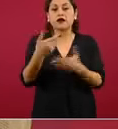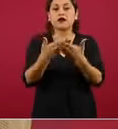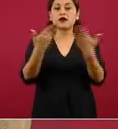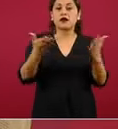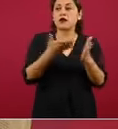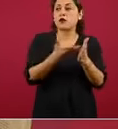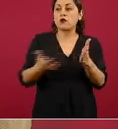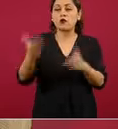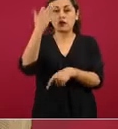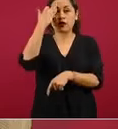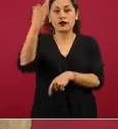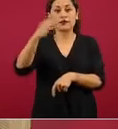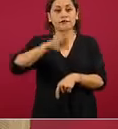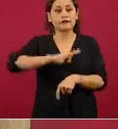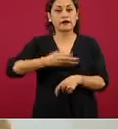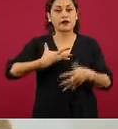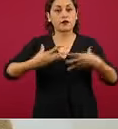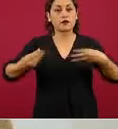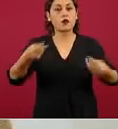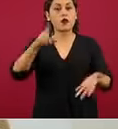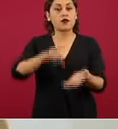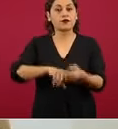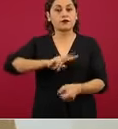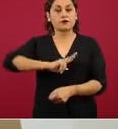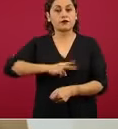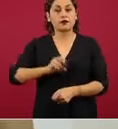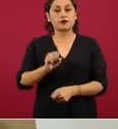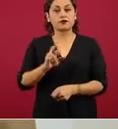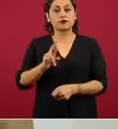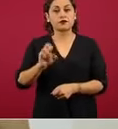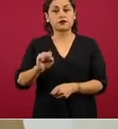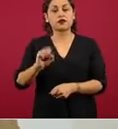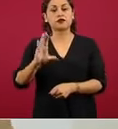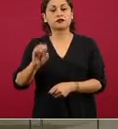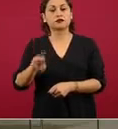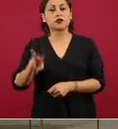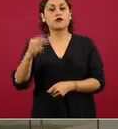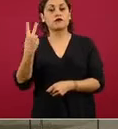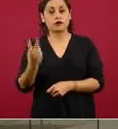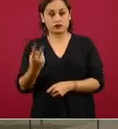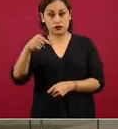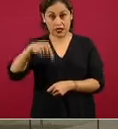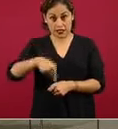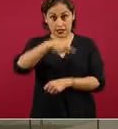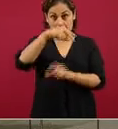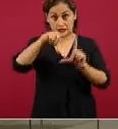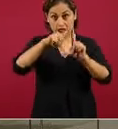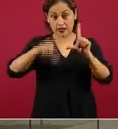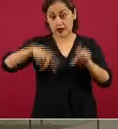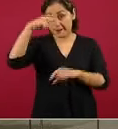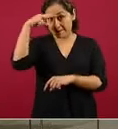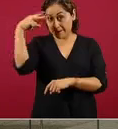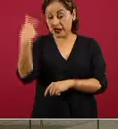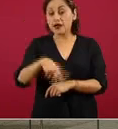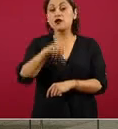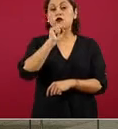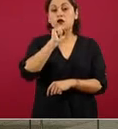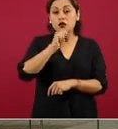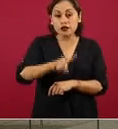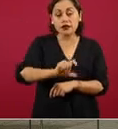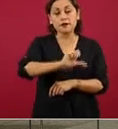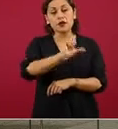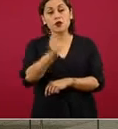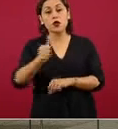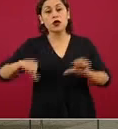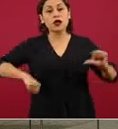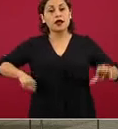de la epidemia por el virus SARS-CoV-2 y en México, y también de las diferentes estrategias para